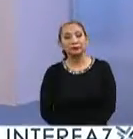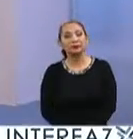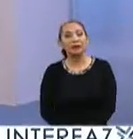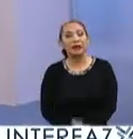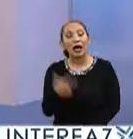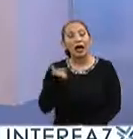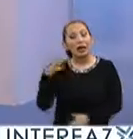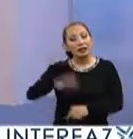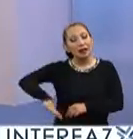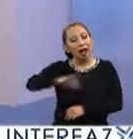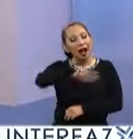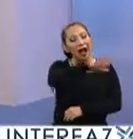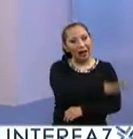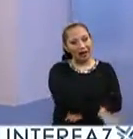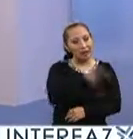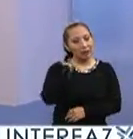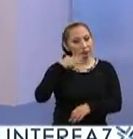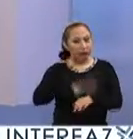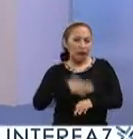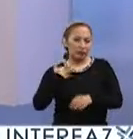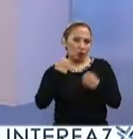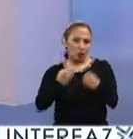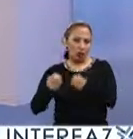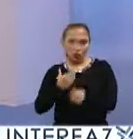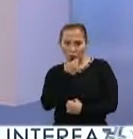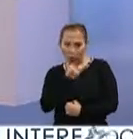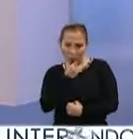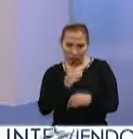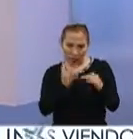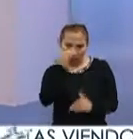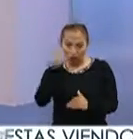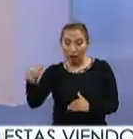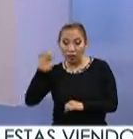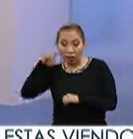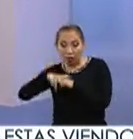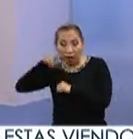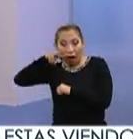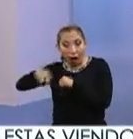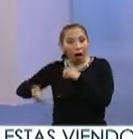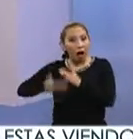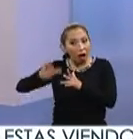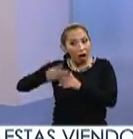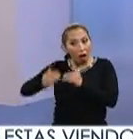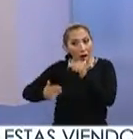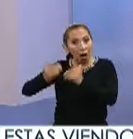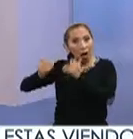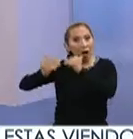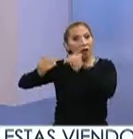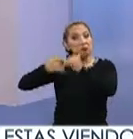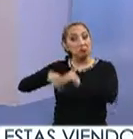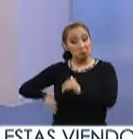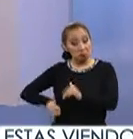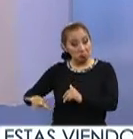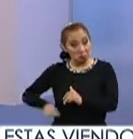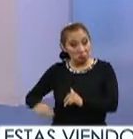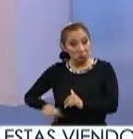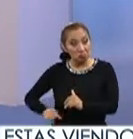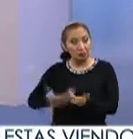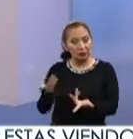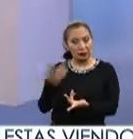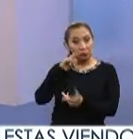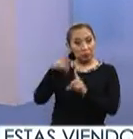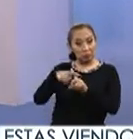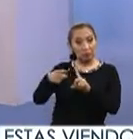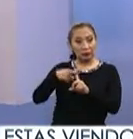en disciplinas usualmente dominadas por los hombres, en Europa se registra ya un muy interesante fenómeno,